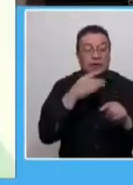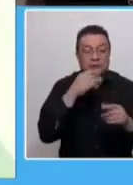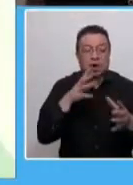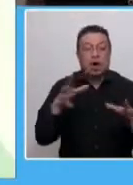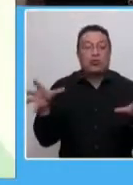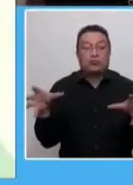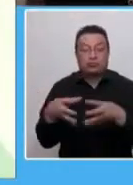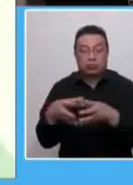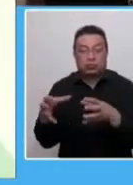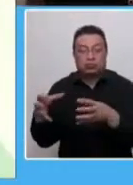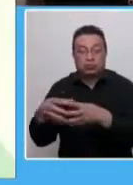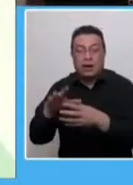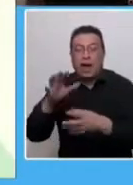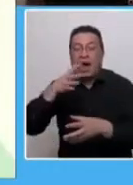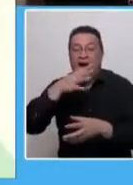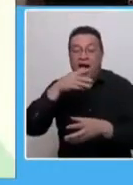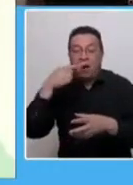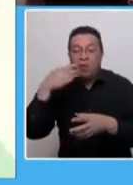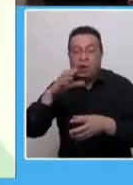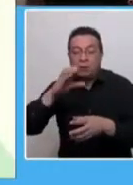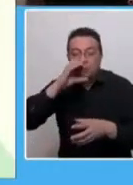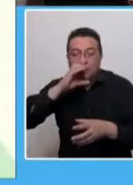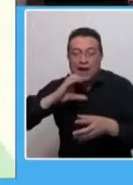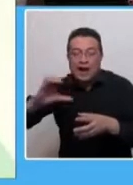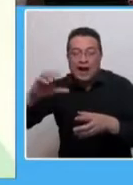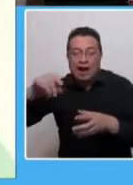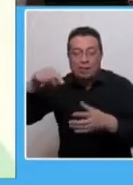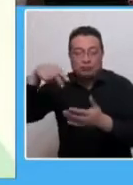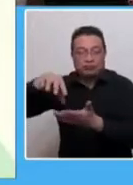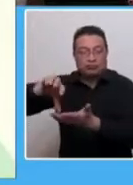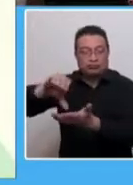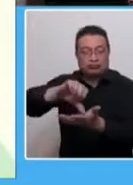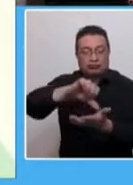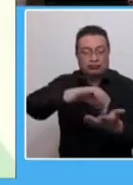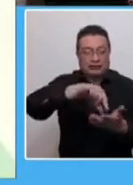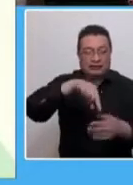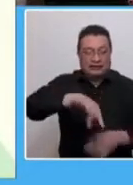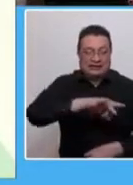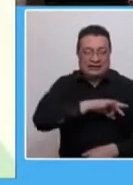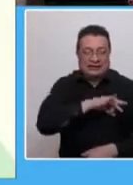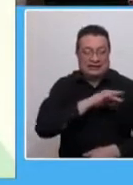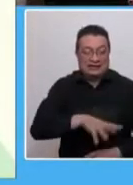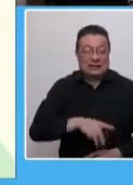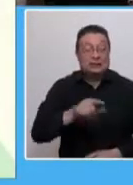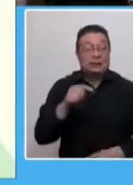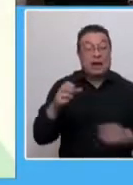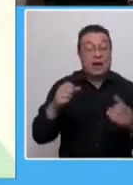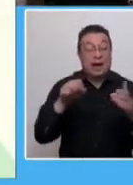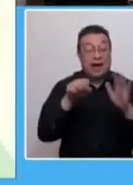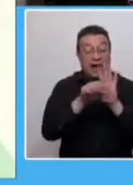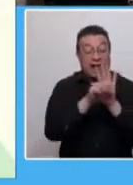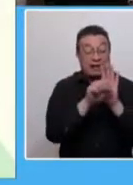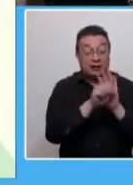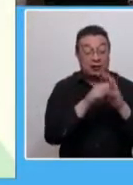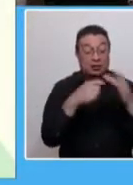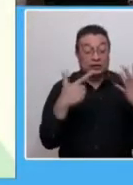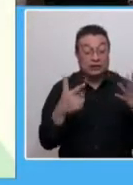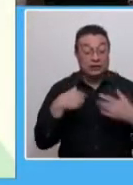hemos expresado, no se le quita en ningún caso, sobre todo se quiere cuidar a los pequeños agricultores que usan esta agua,